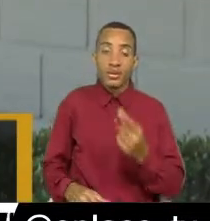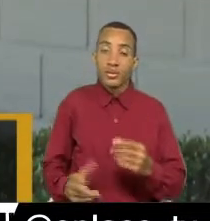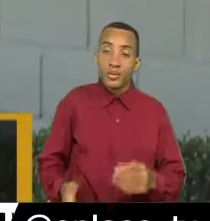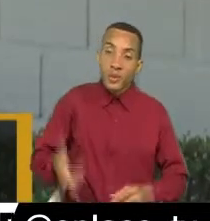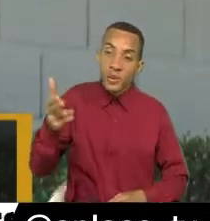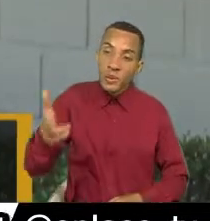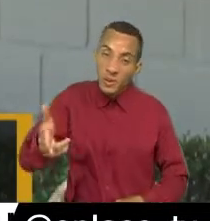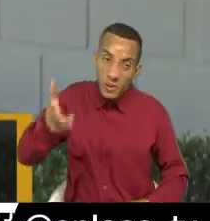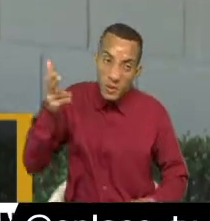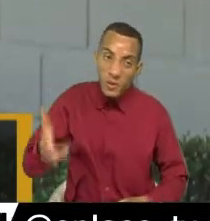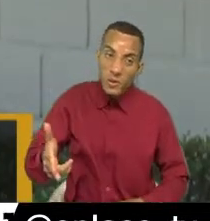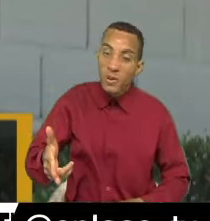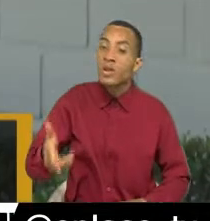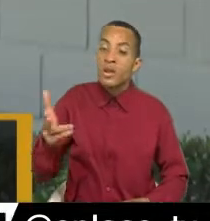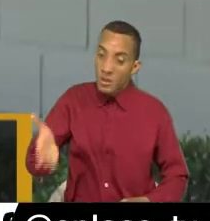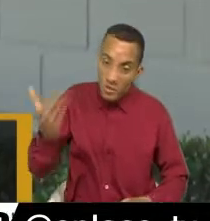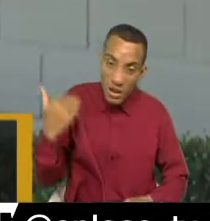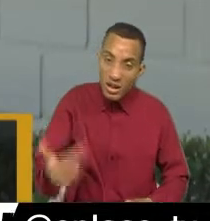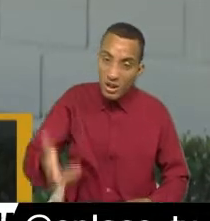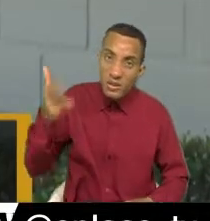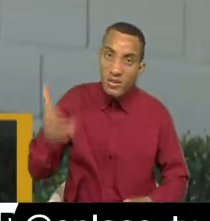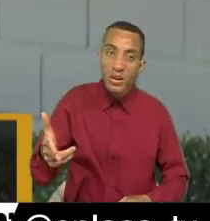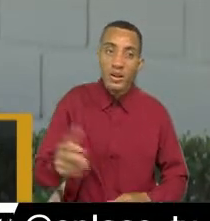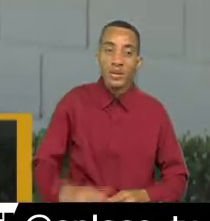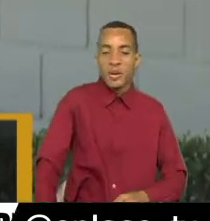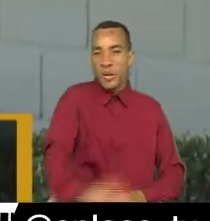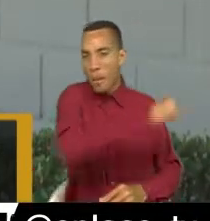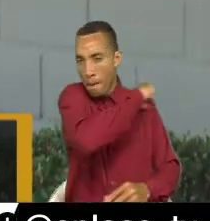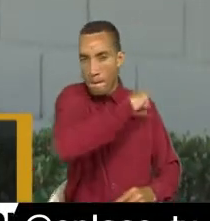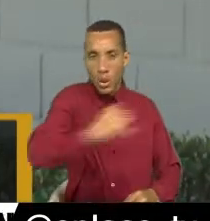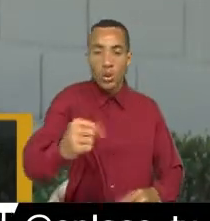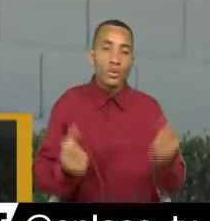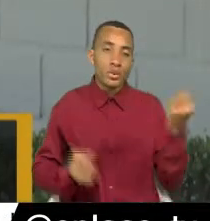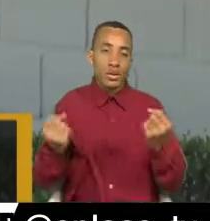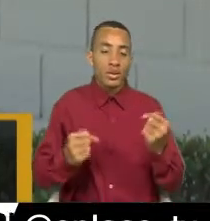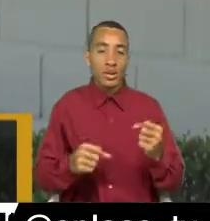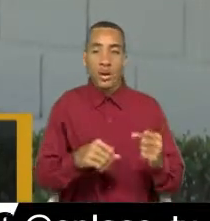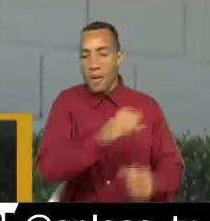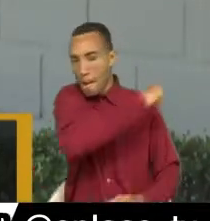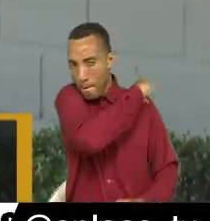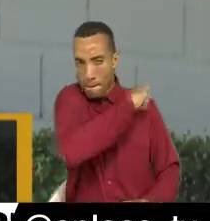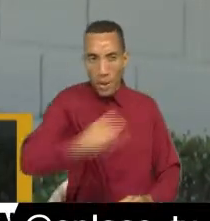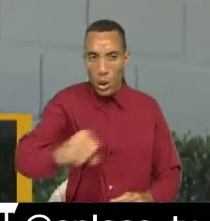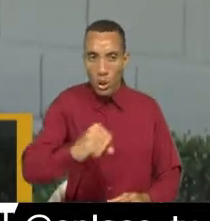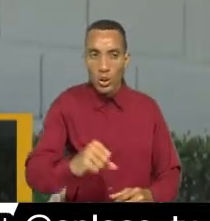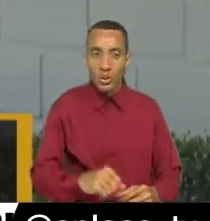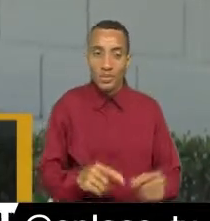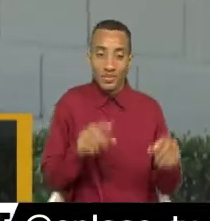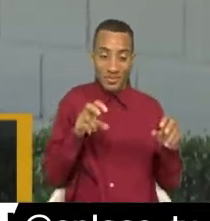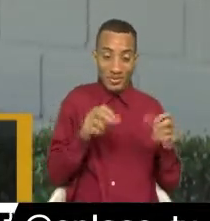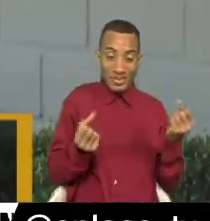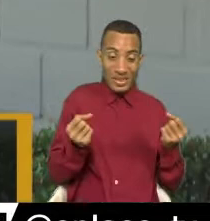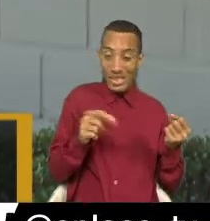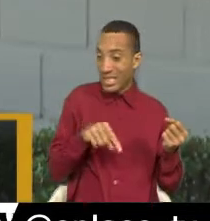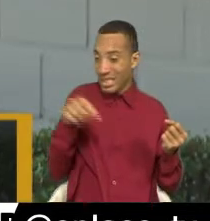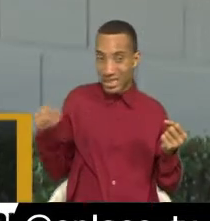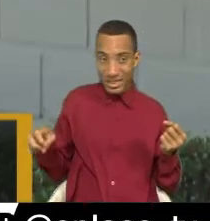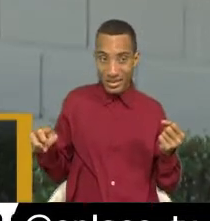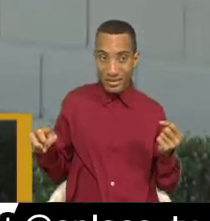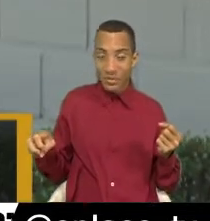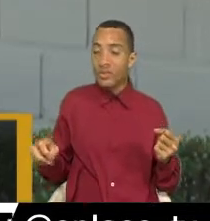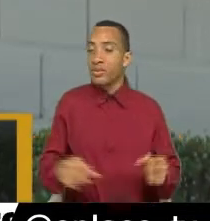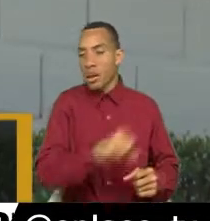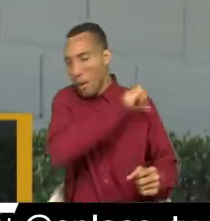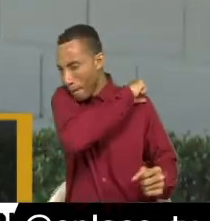de fuego y le rompieron el vidrio del pasajero y ahí le